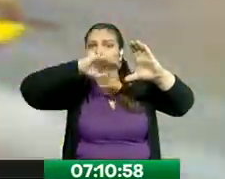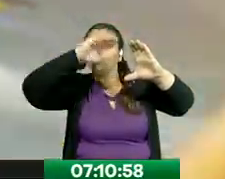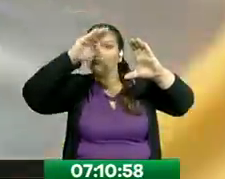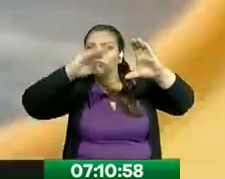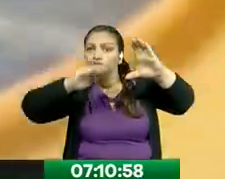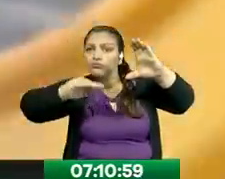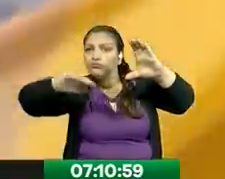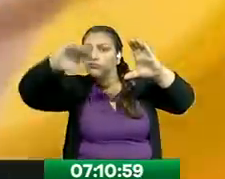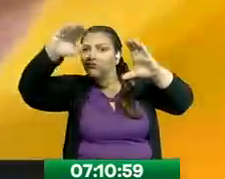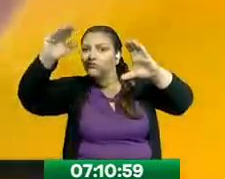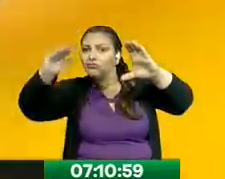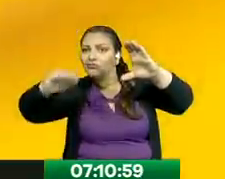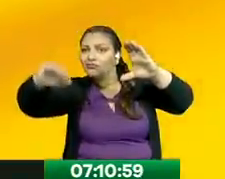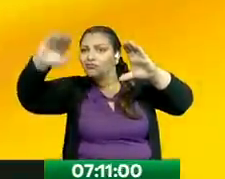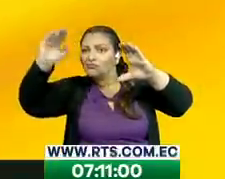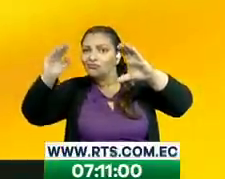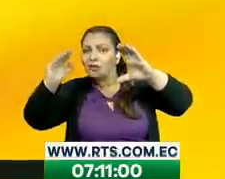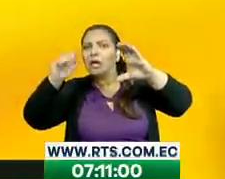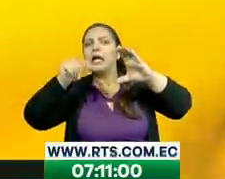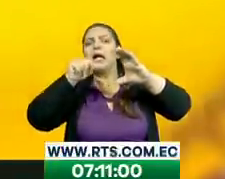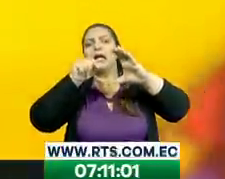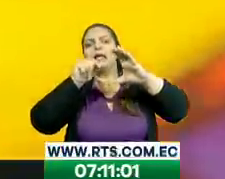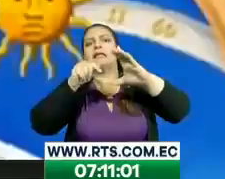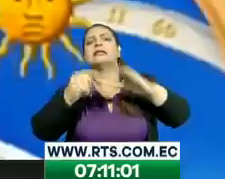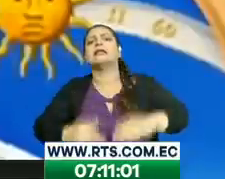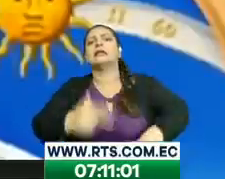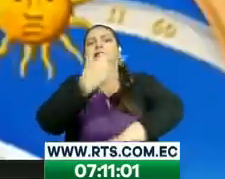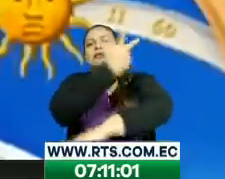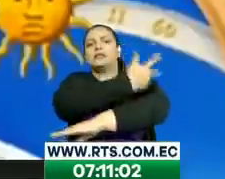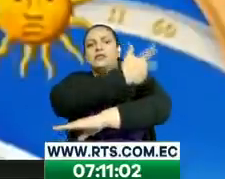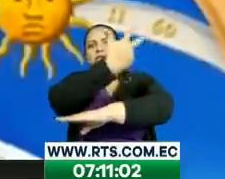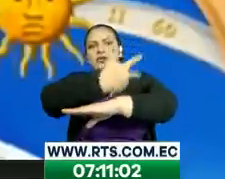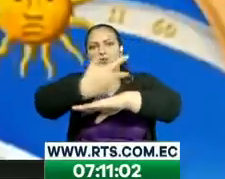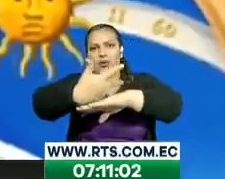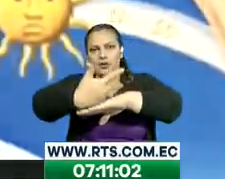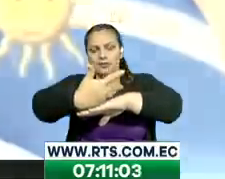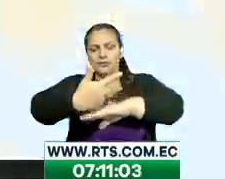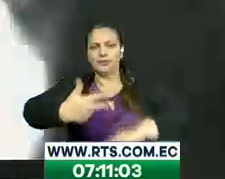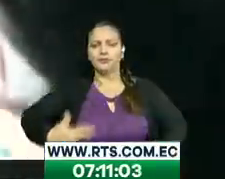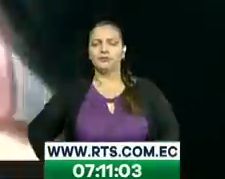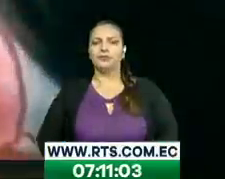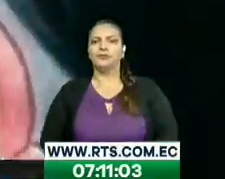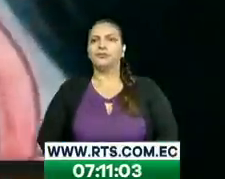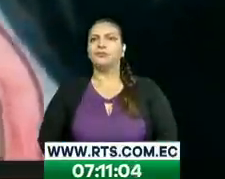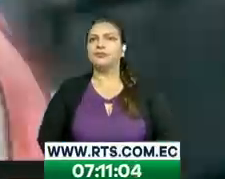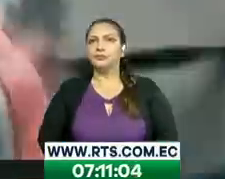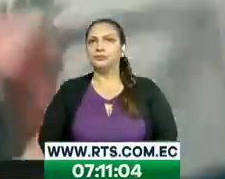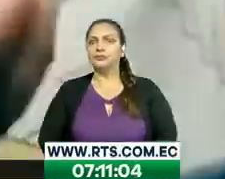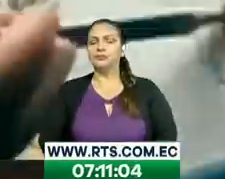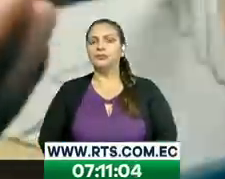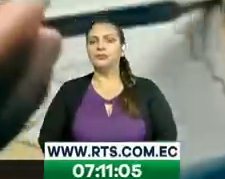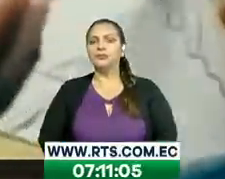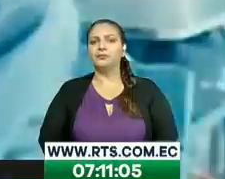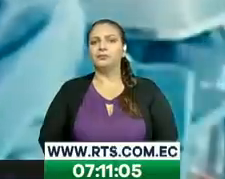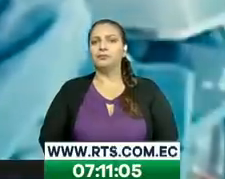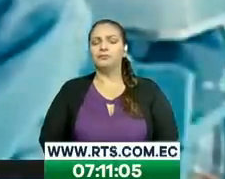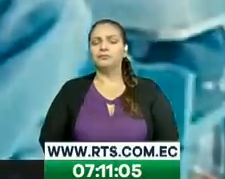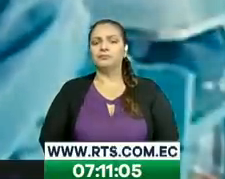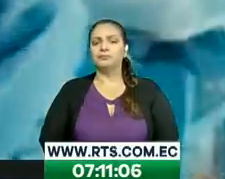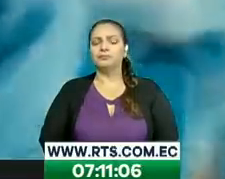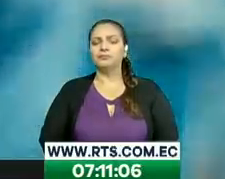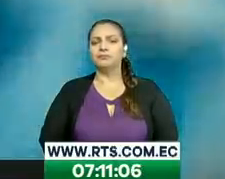una montaña de crista nevada la cual se ha identificado como el volcán chimborazo de nieves perpetuas en su